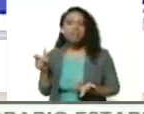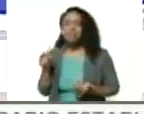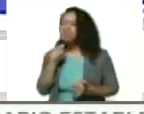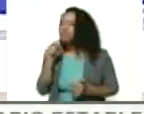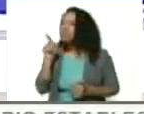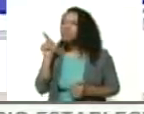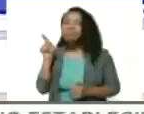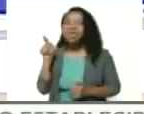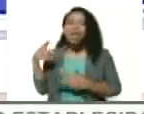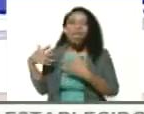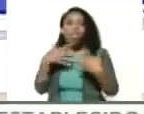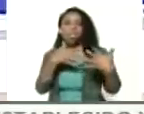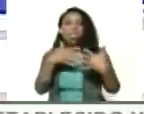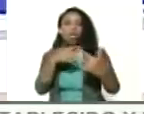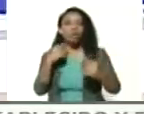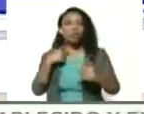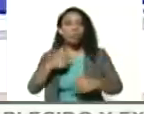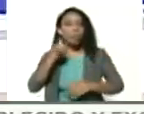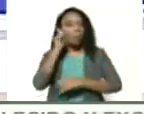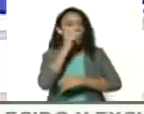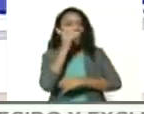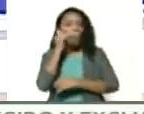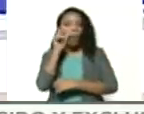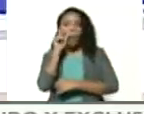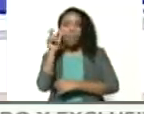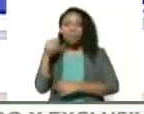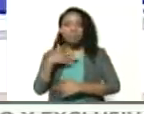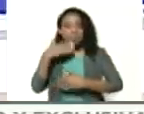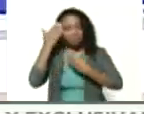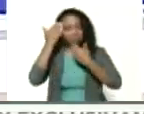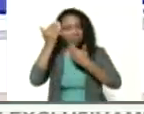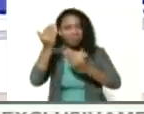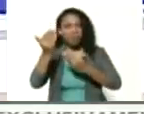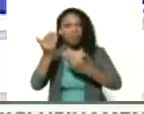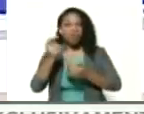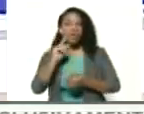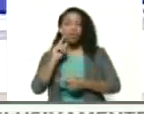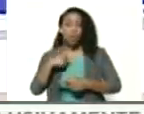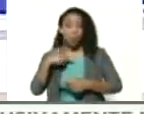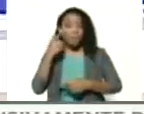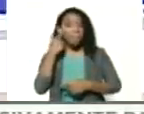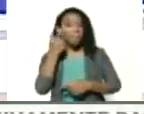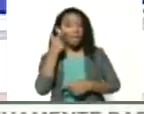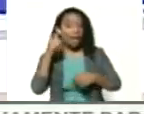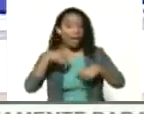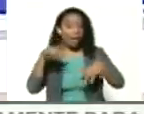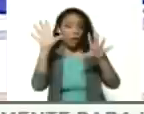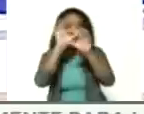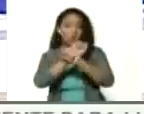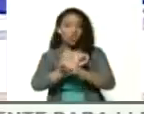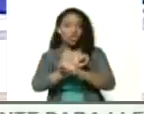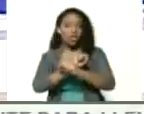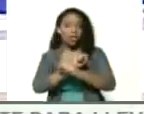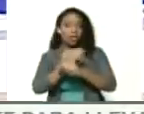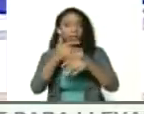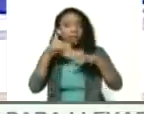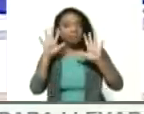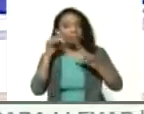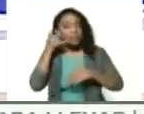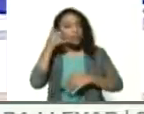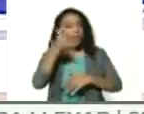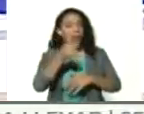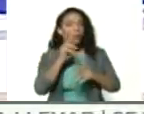En combate con su cámara. Querido Ángel Palacio, mi saludo. Voy a estar pendiente esta noche. De repente llamo para el